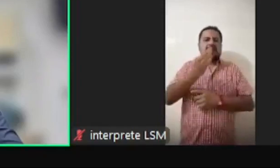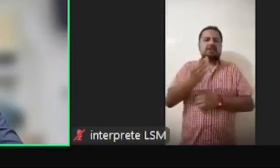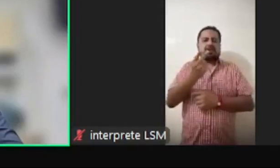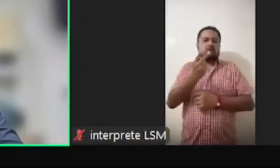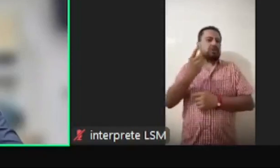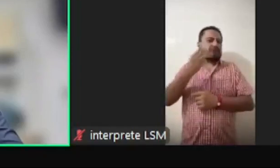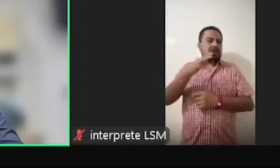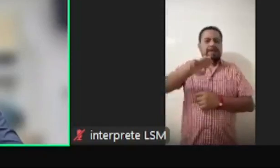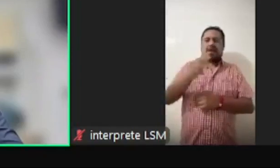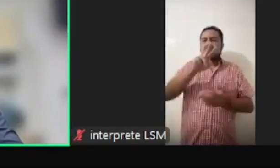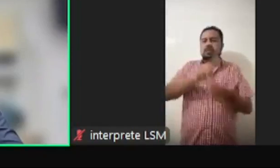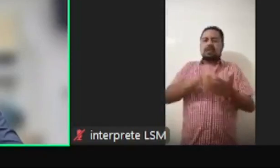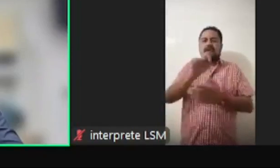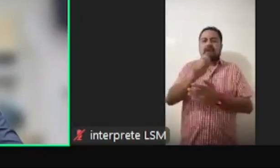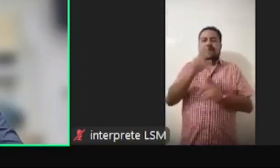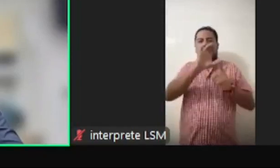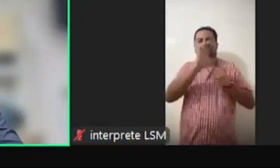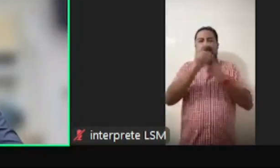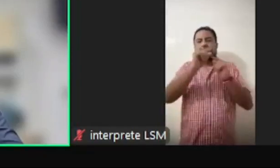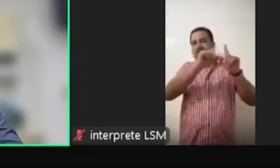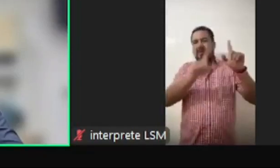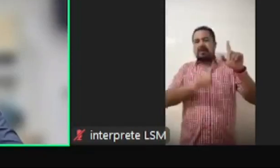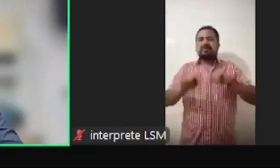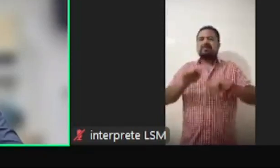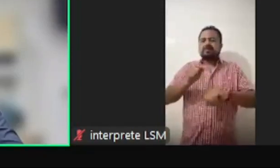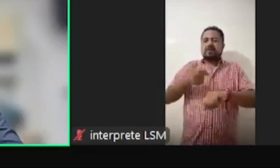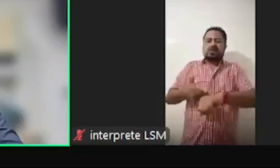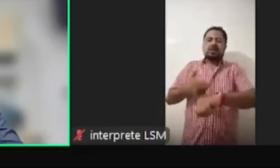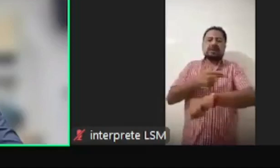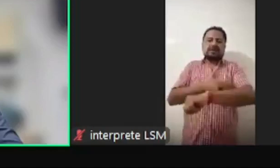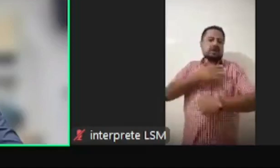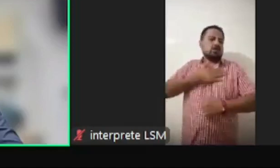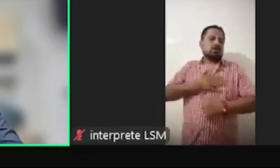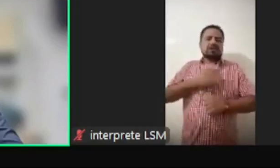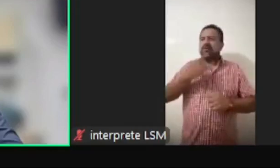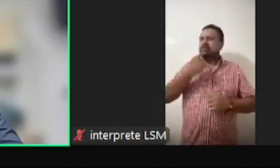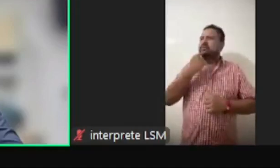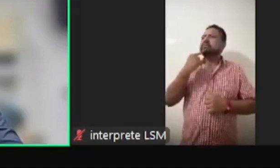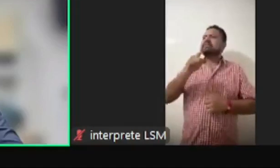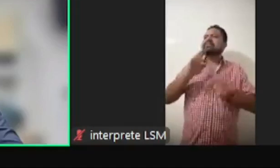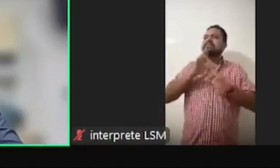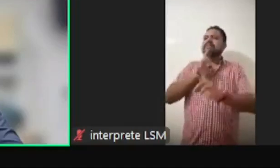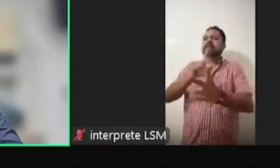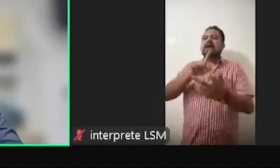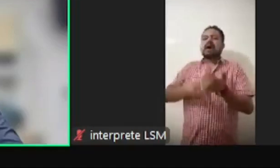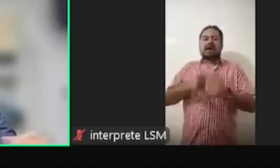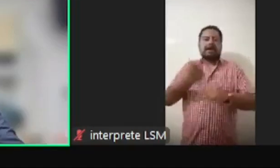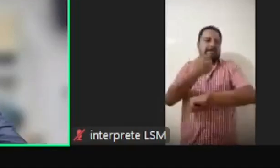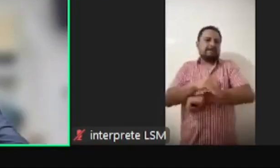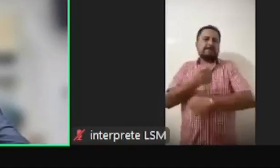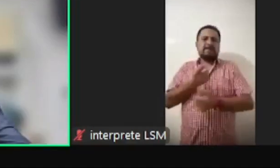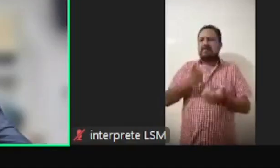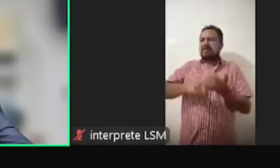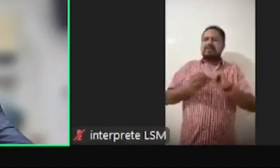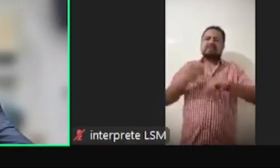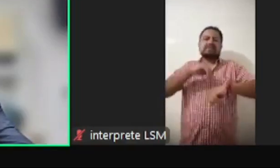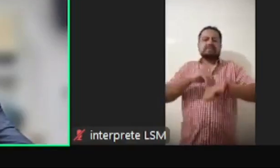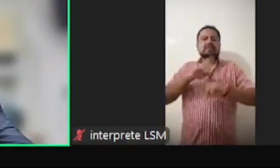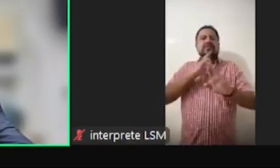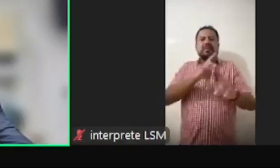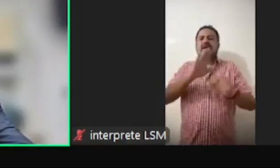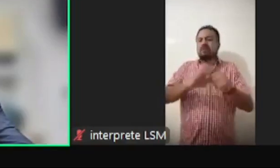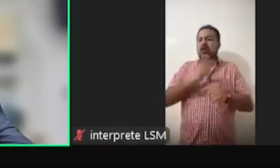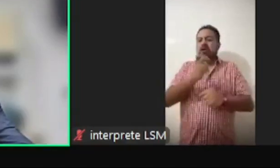Comisión Nacional de Honestidad y Justicia emitió la resolución que declaró improcedente por extemporánea la queja y por ende se ordena el archivo